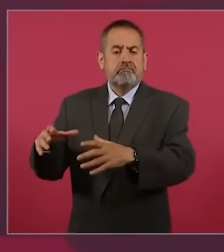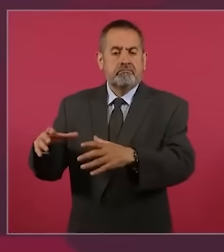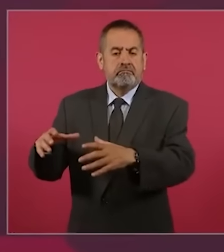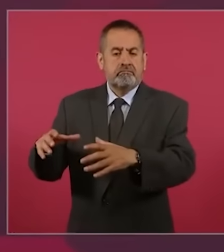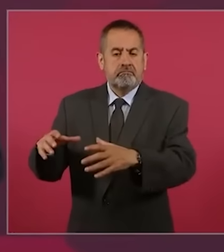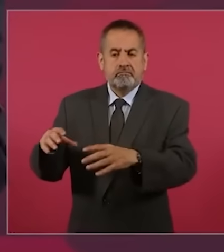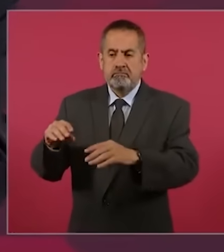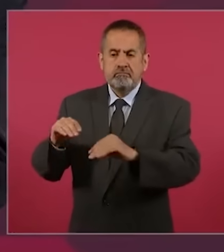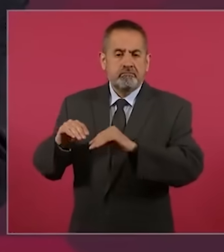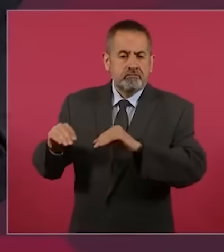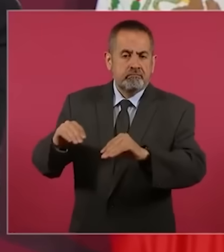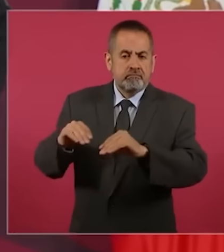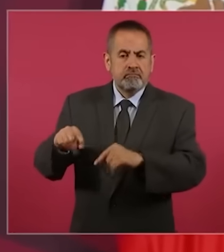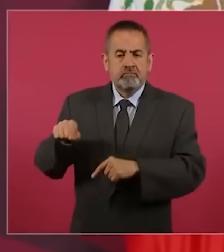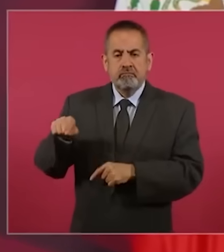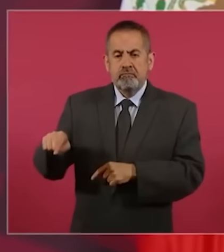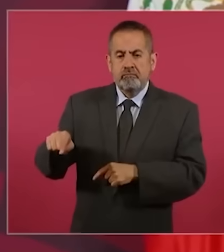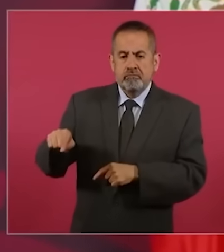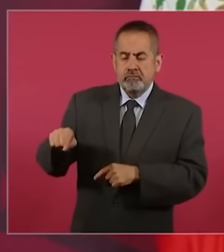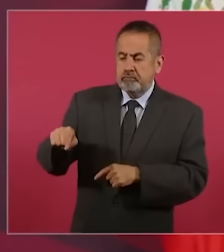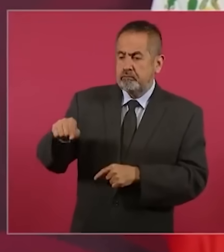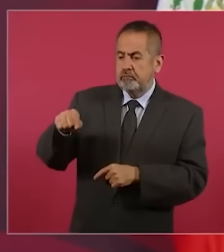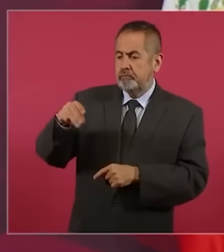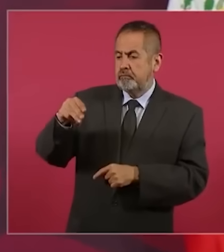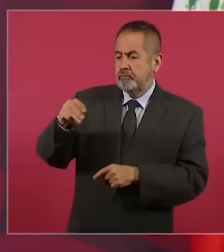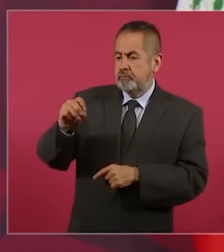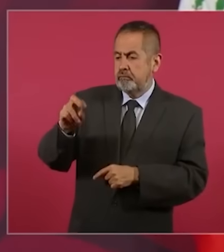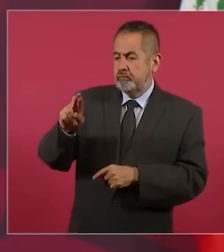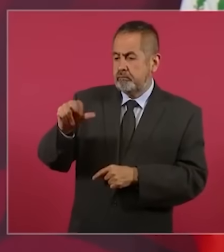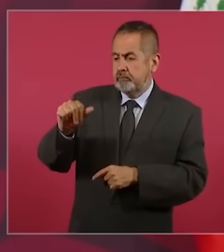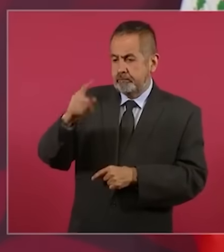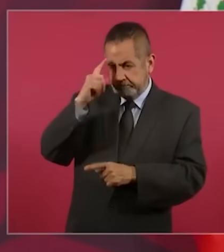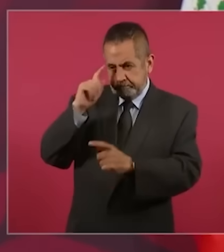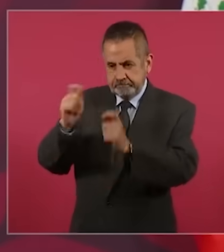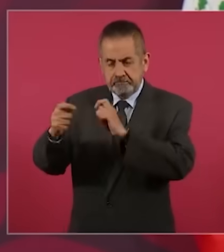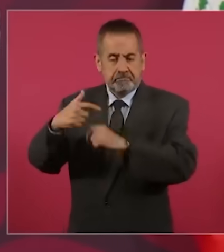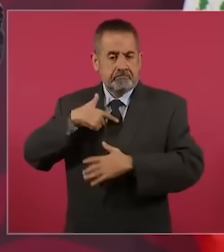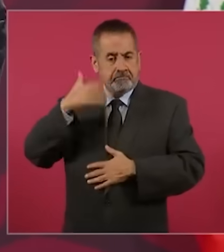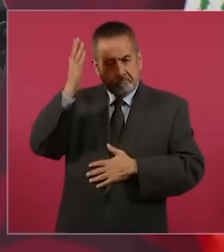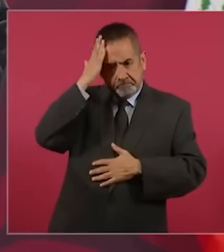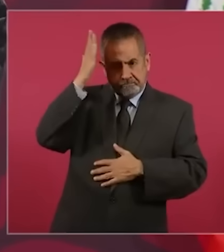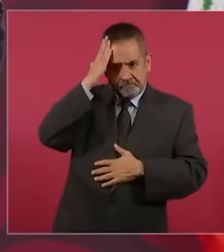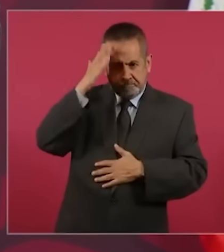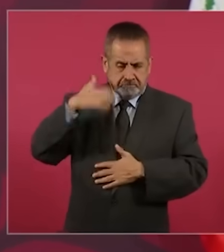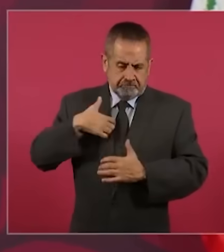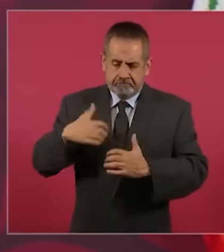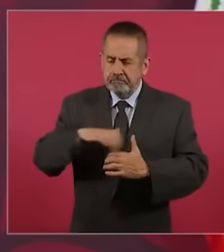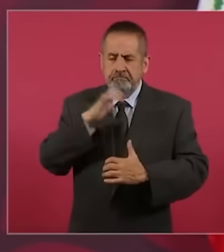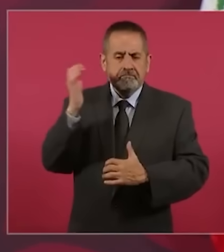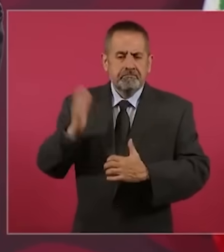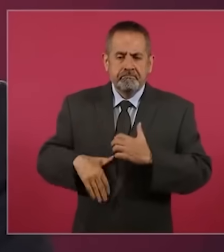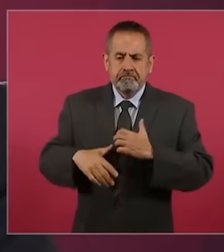del movimiento de la transformación en México y voy a entregar